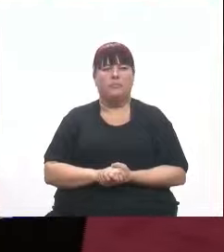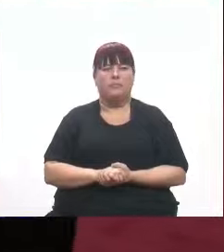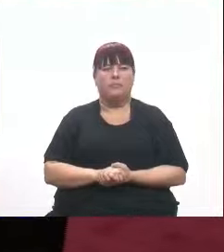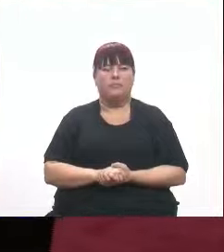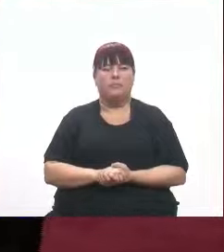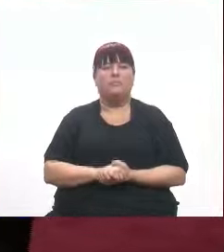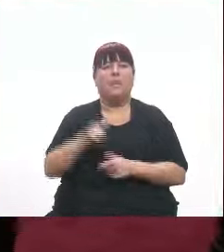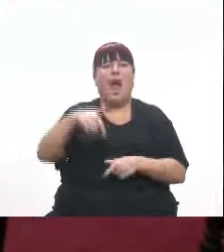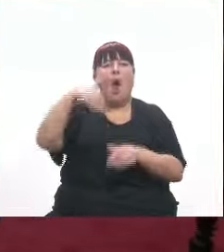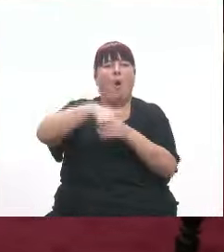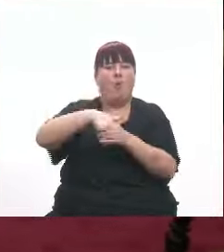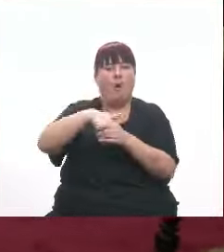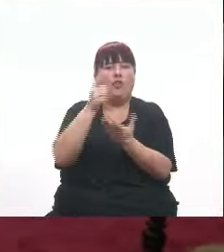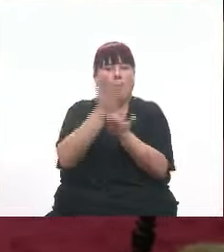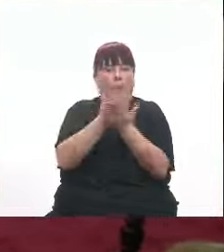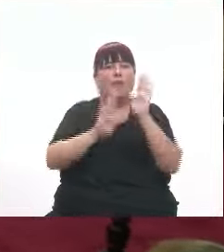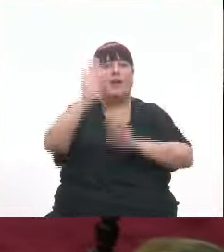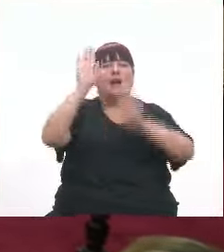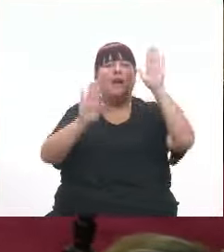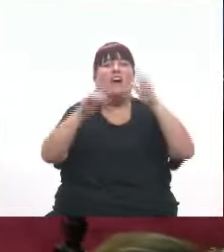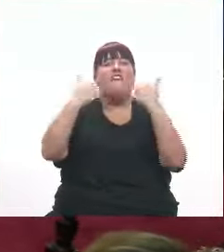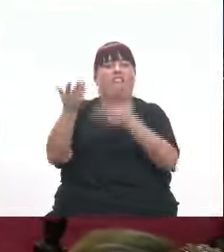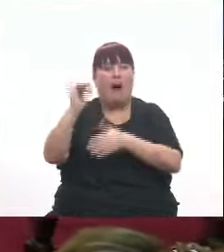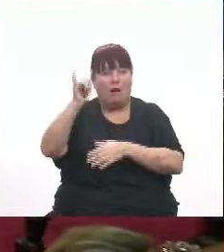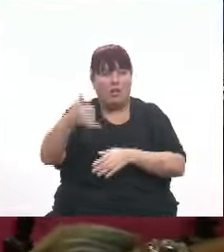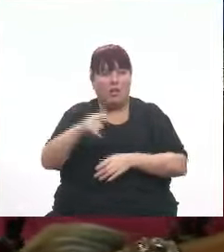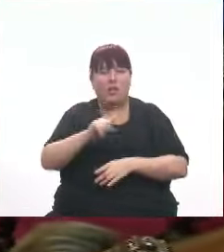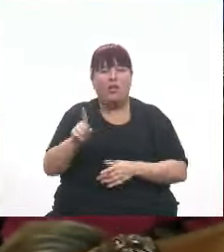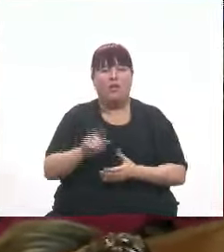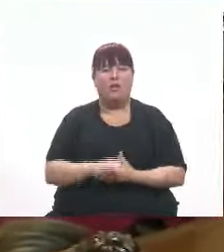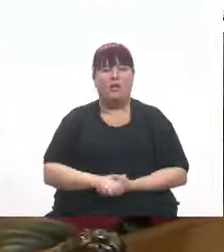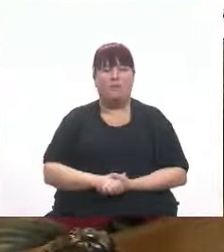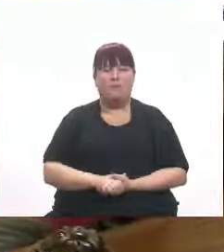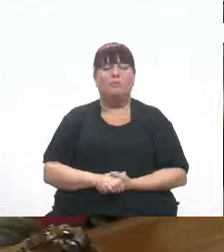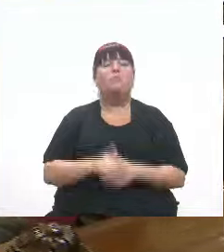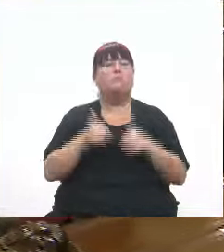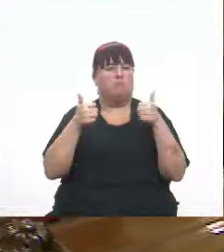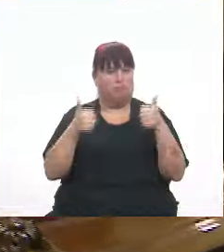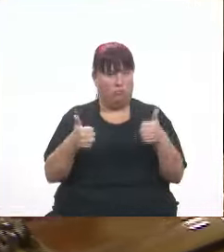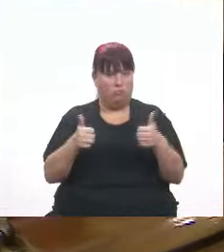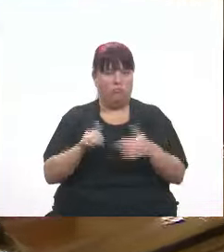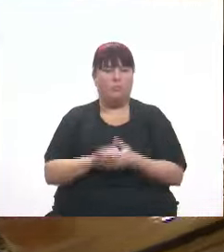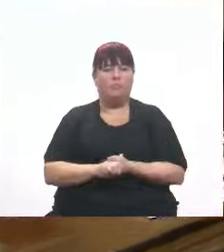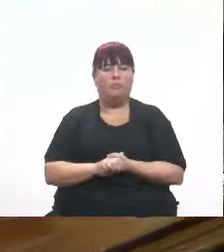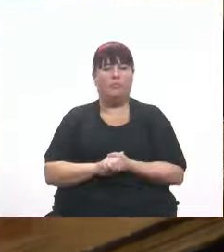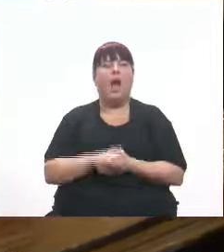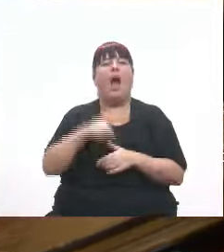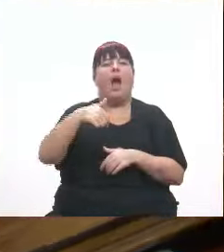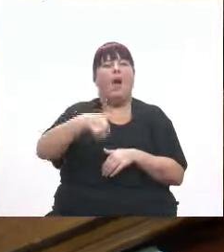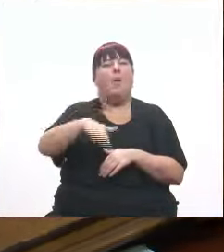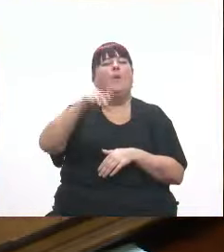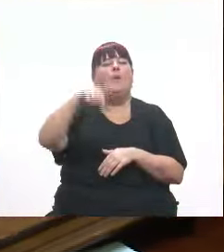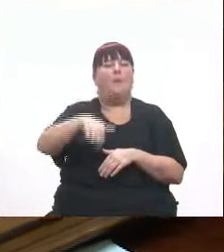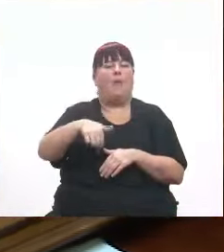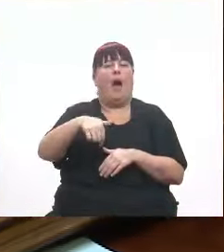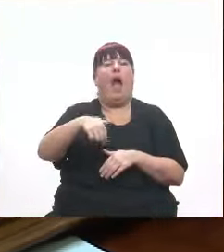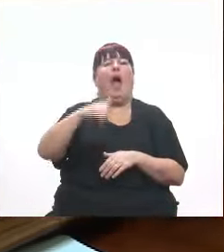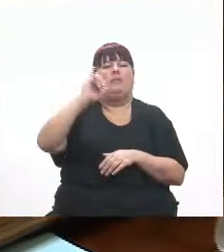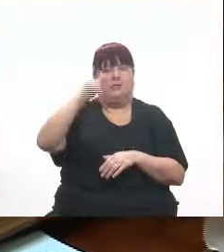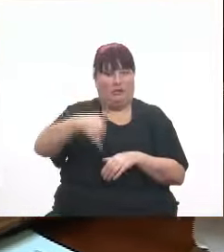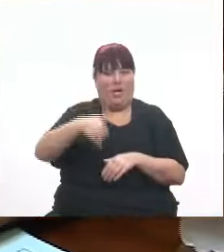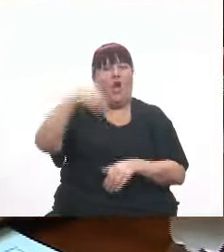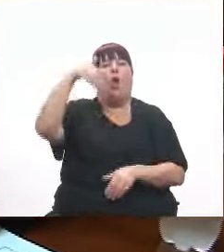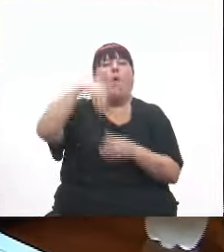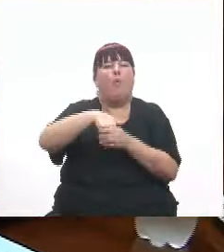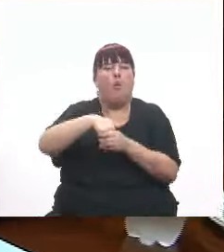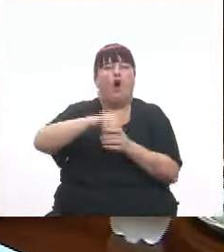Se está votando la moción. Por favor, levante la mano los que están a favor. Muy bien. Procedemos entonces, afirmativo, a